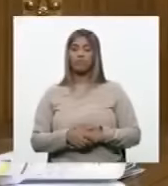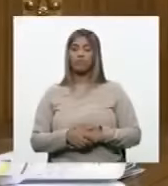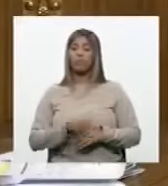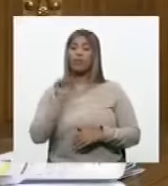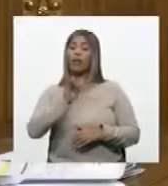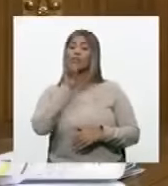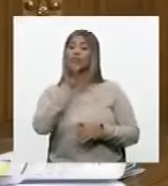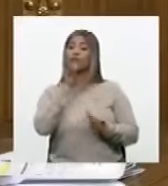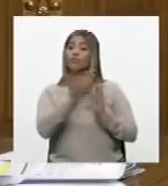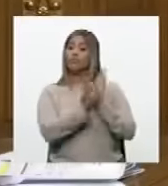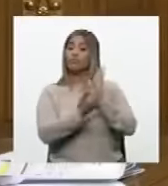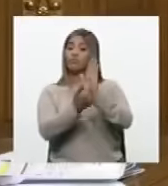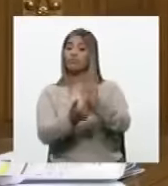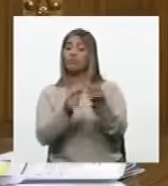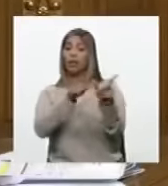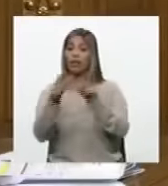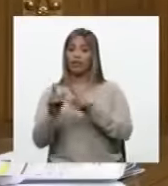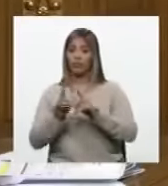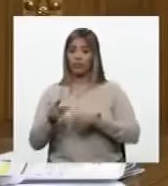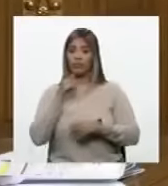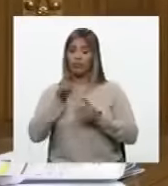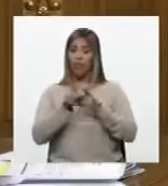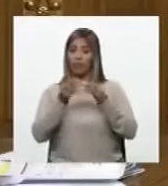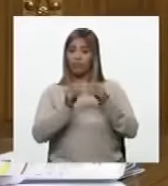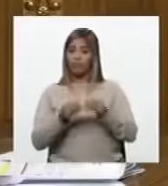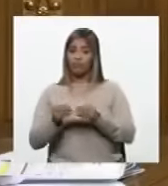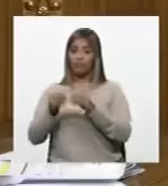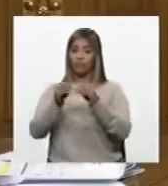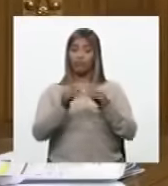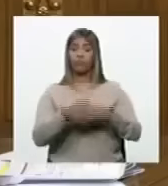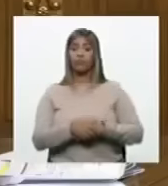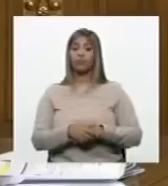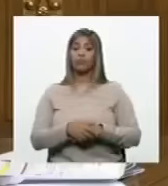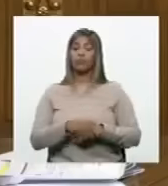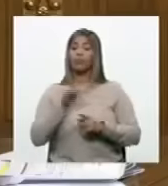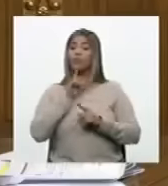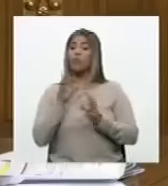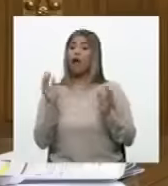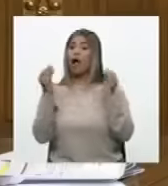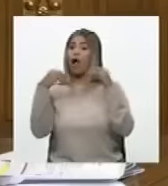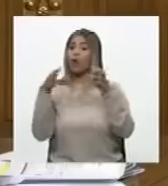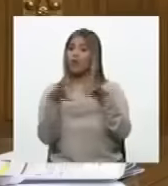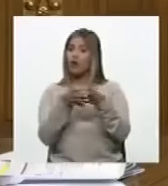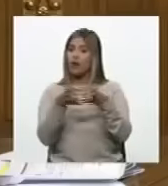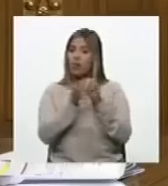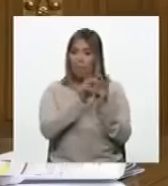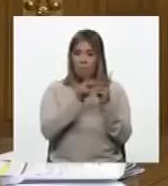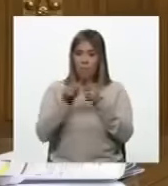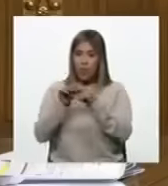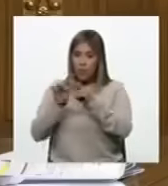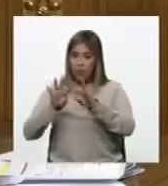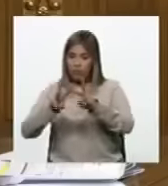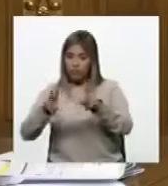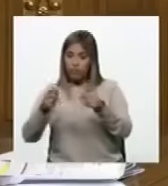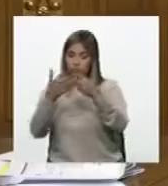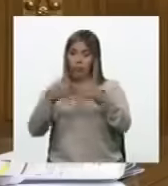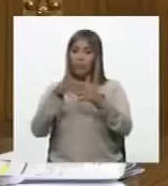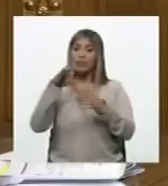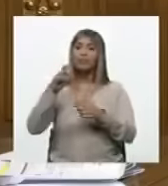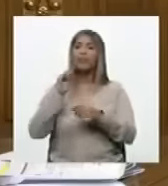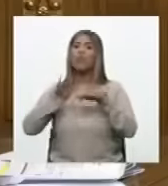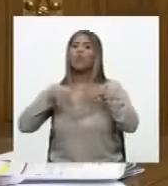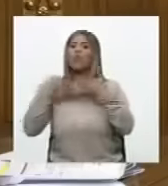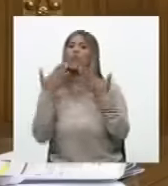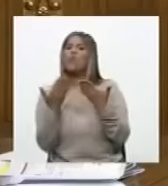este informe, ya dicho, la configuración de la trama, el plan para robarnos Citgo, ¿cuáles